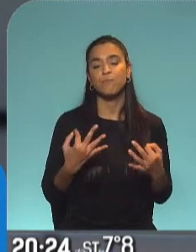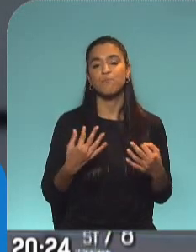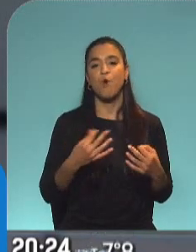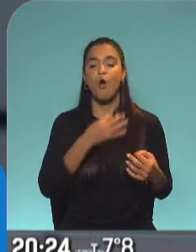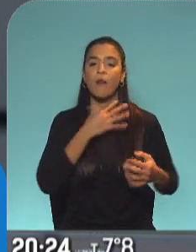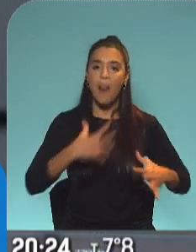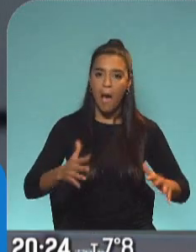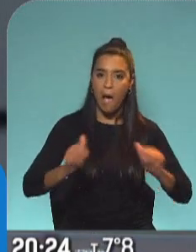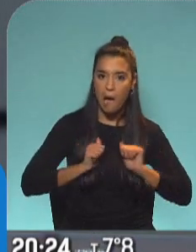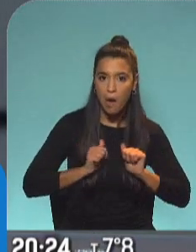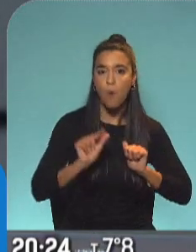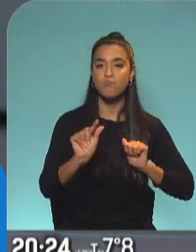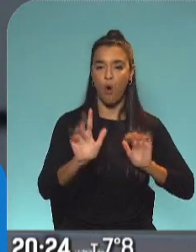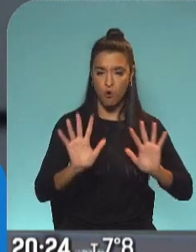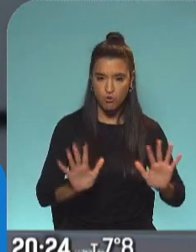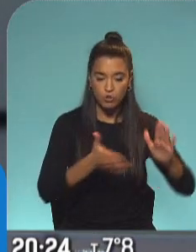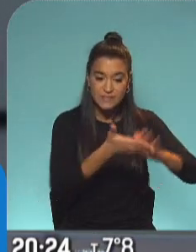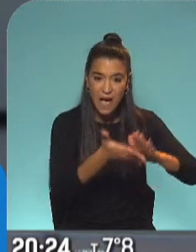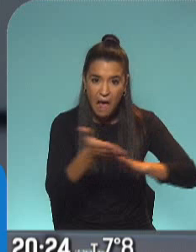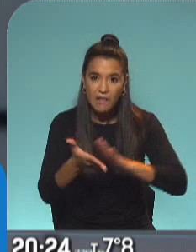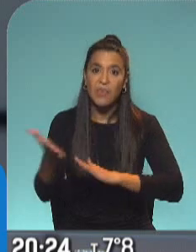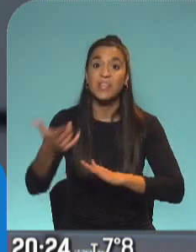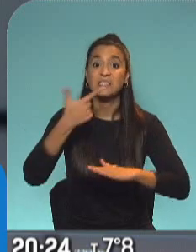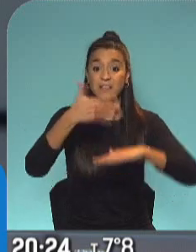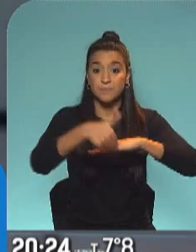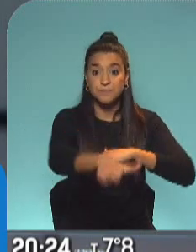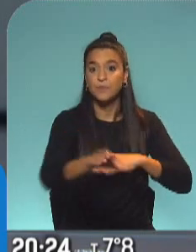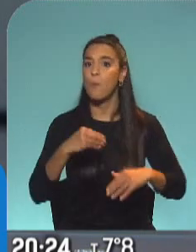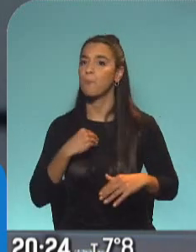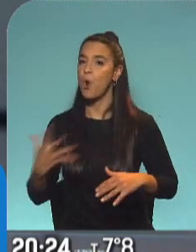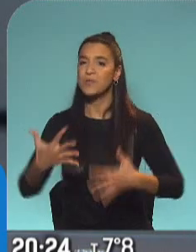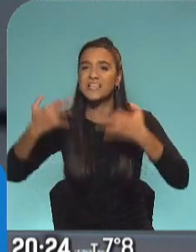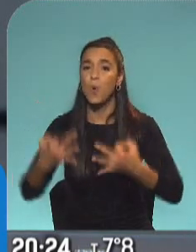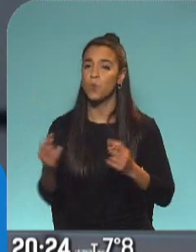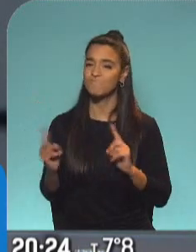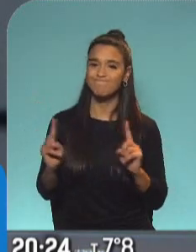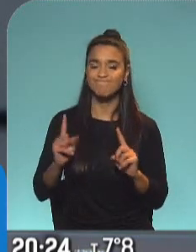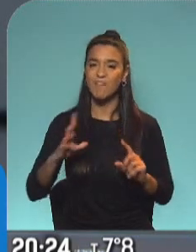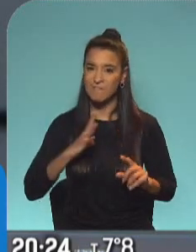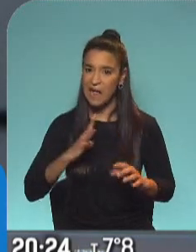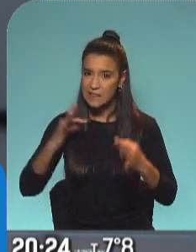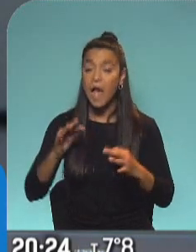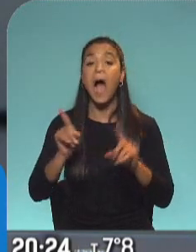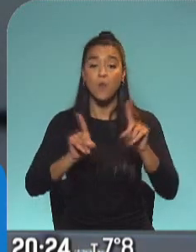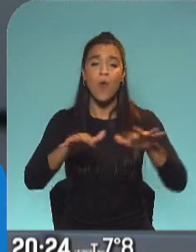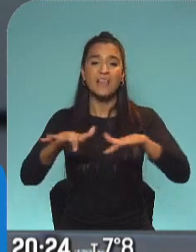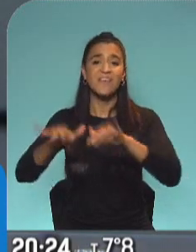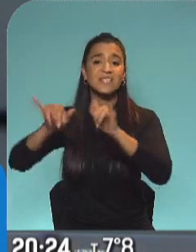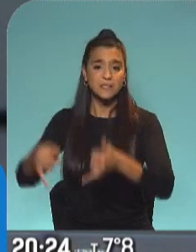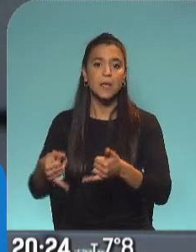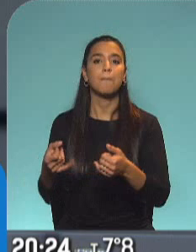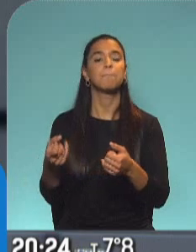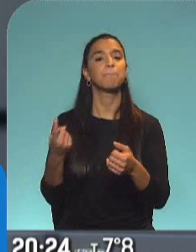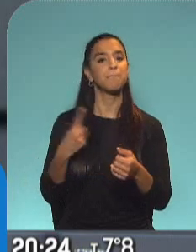o que la idea es relajar un poco después del 17, y en provincia no están tan seguros de eso, sí con algunas actividades, pero tienen mucha